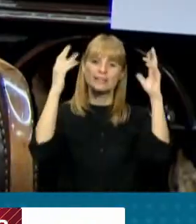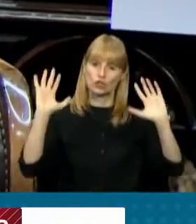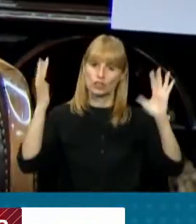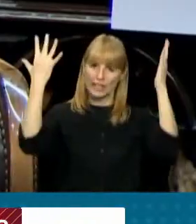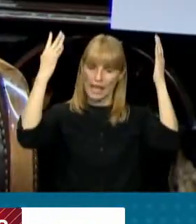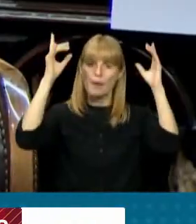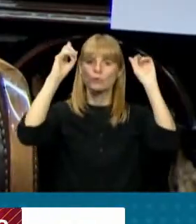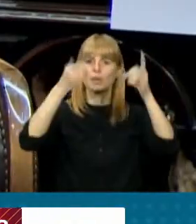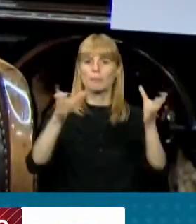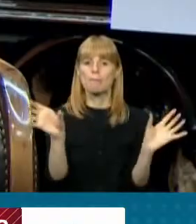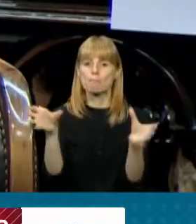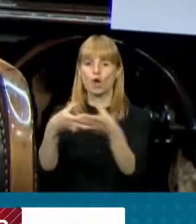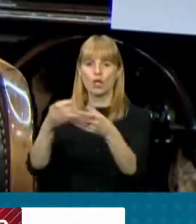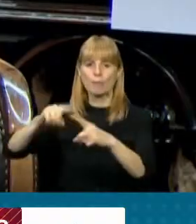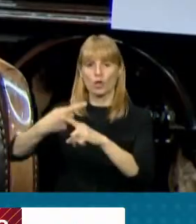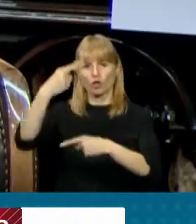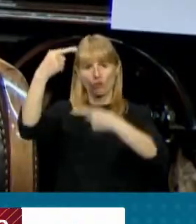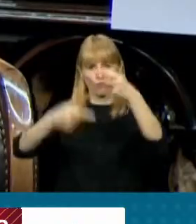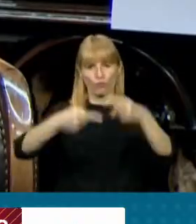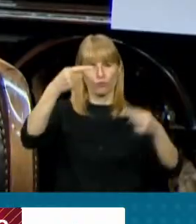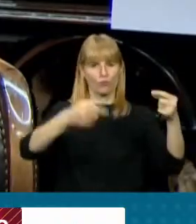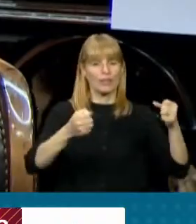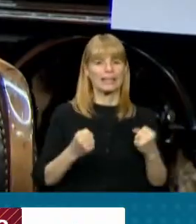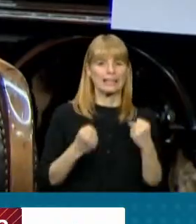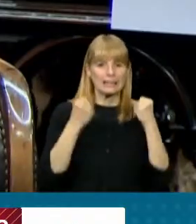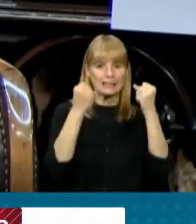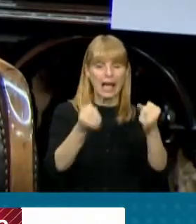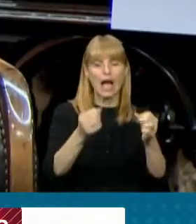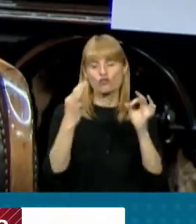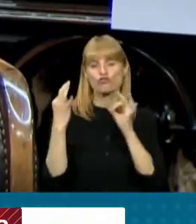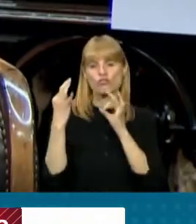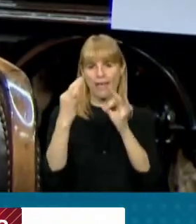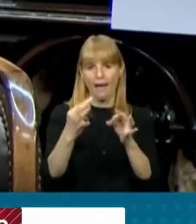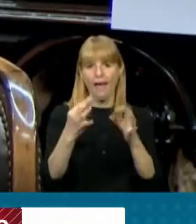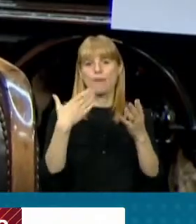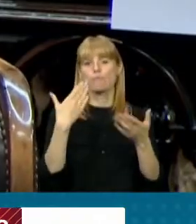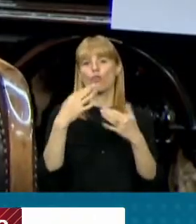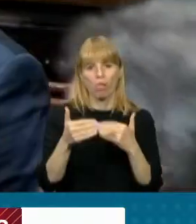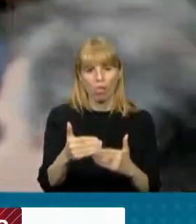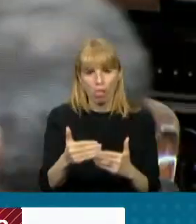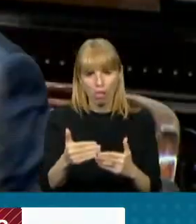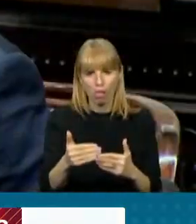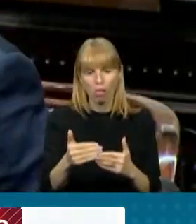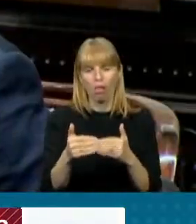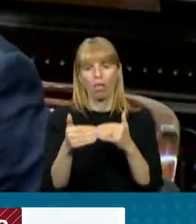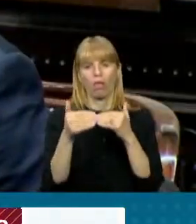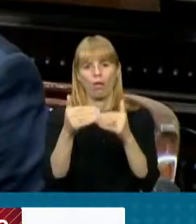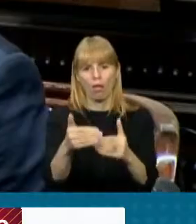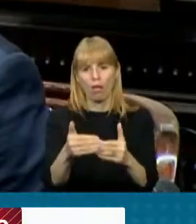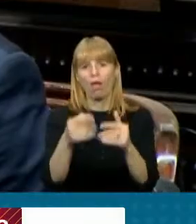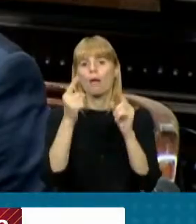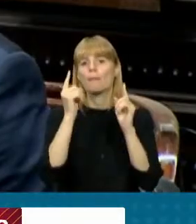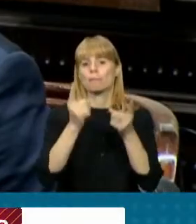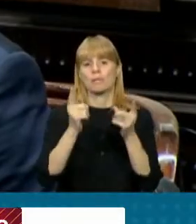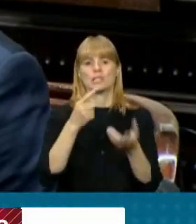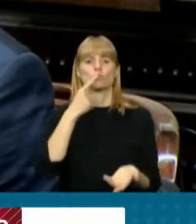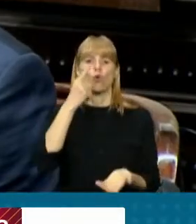porque vos no le podés prometer a un trabajador pasivo reinsertarlo en el mercado laboral cuando estamos hablando de personas que